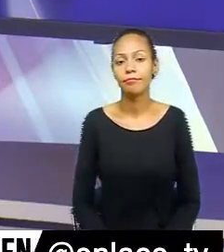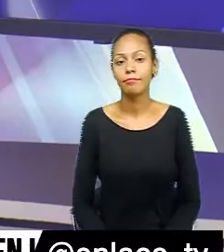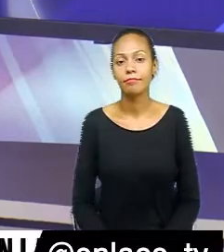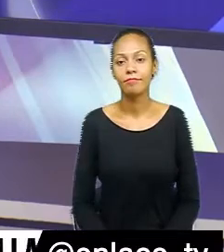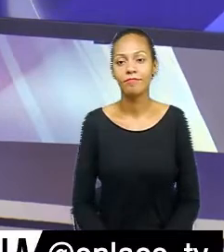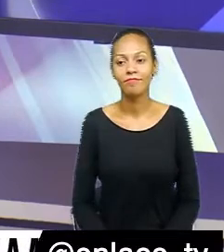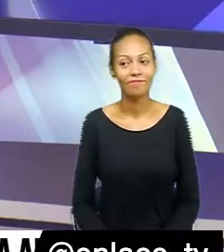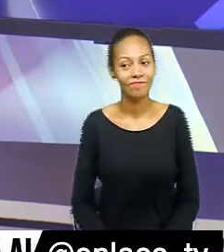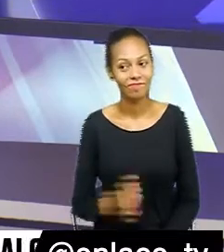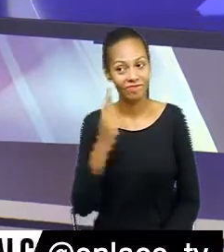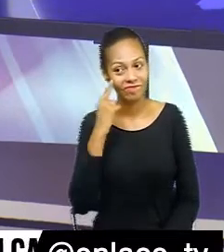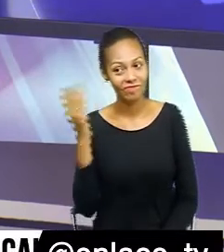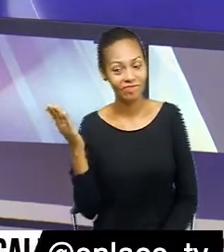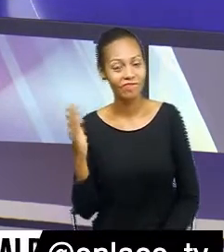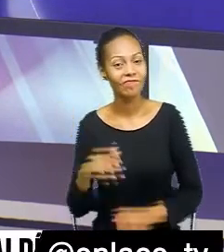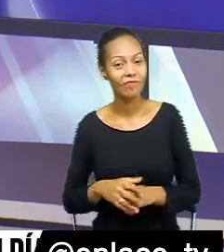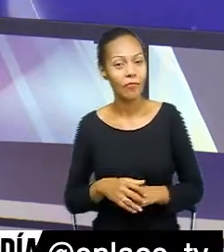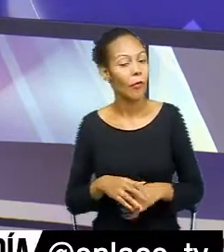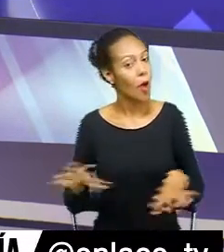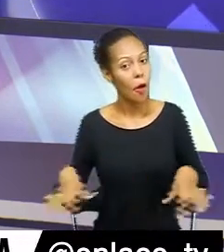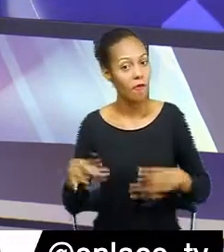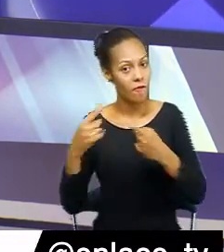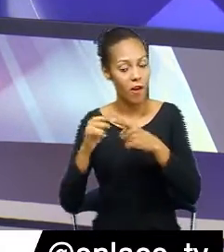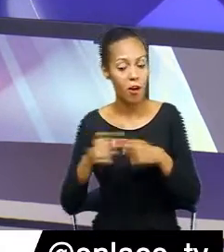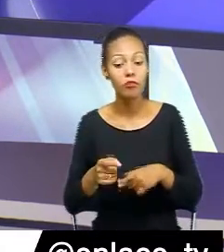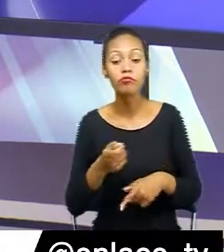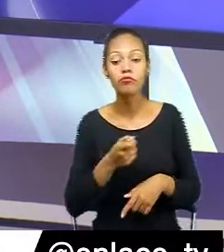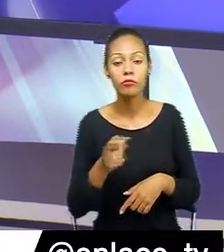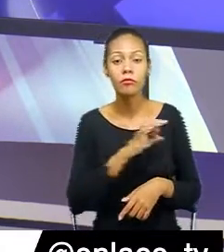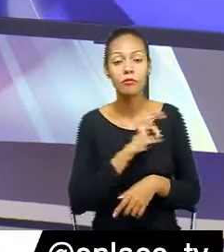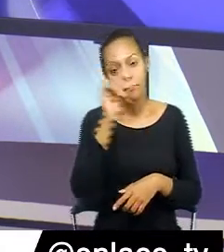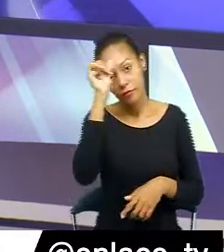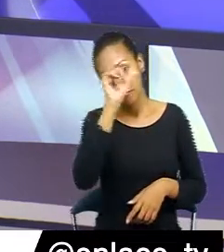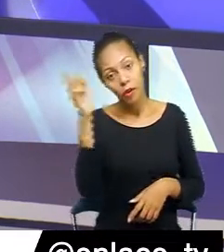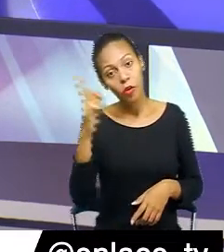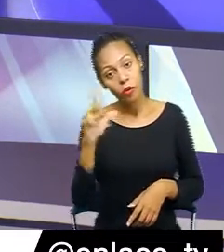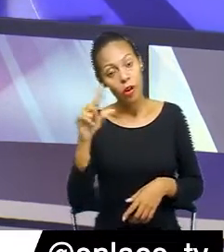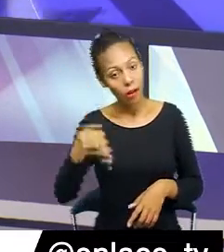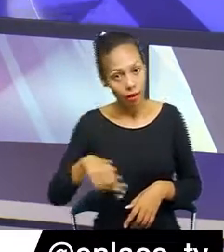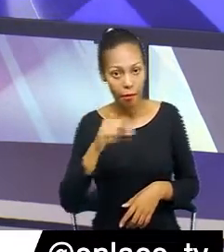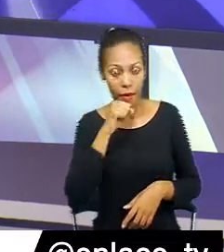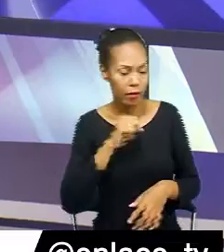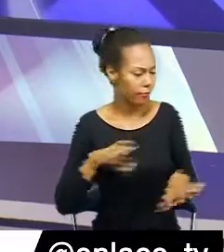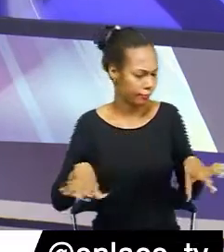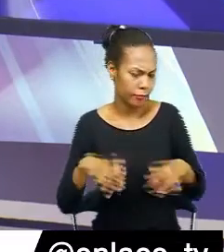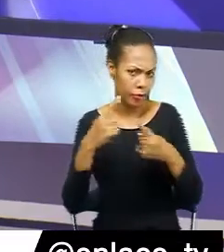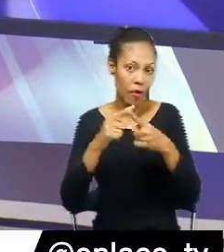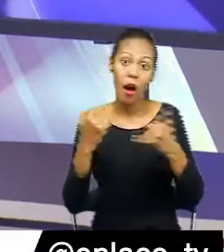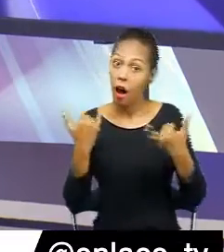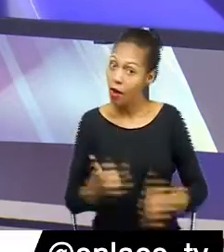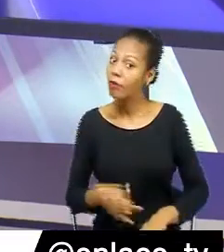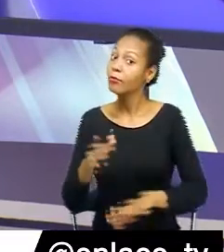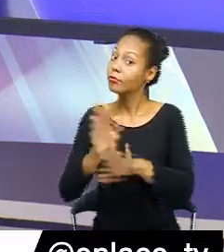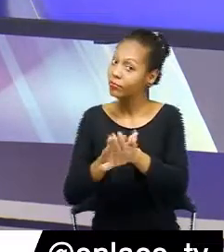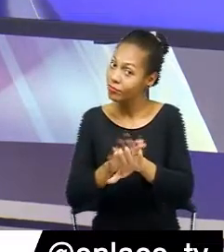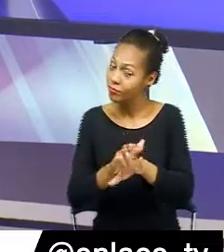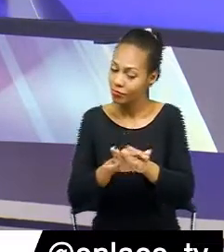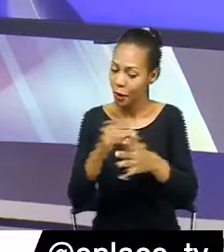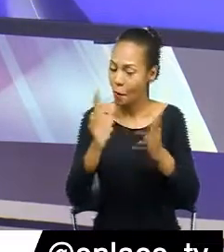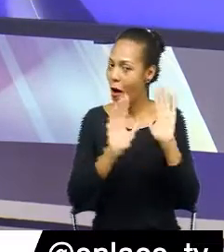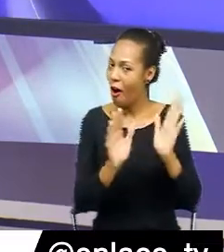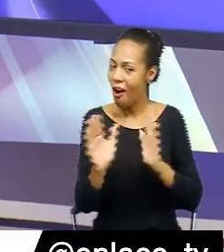Como ven, actividades importantes que se realizarán este fin de semana en Barranca Bermeja y que desde ya les estamos haciendo todo el cronograma de